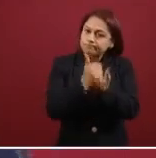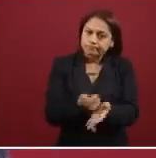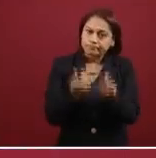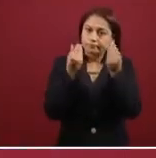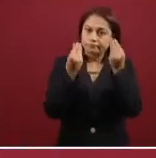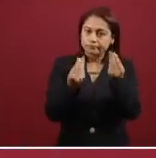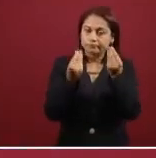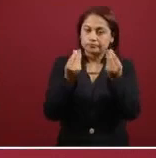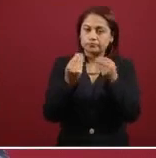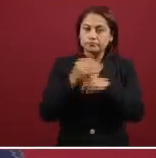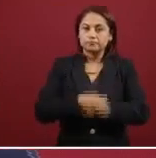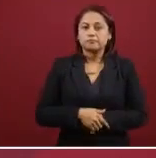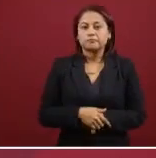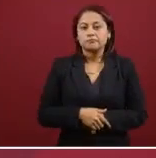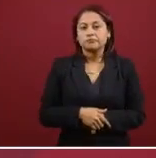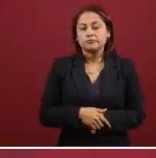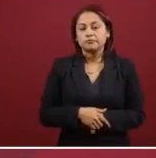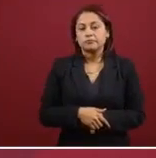están